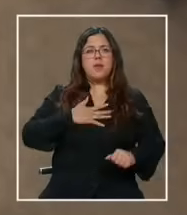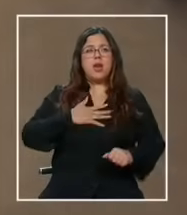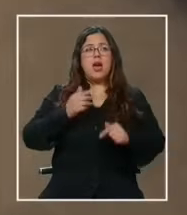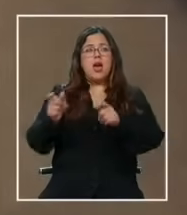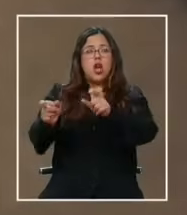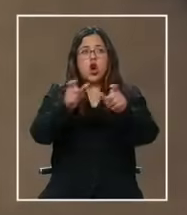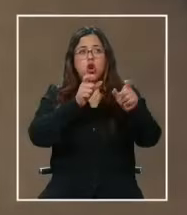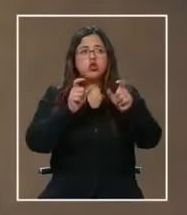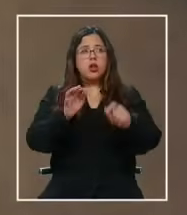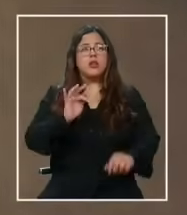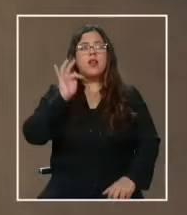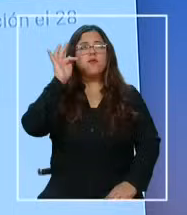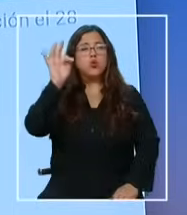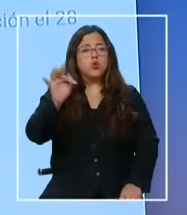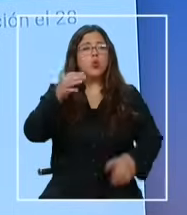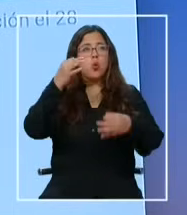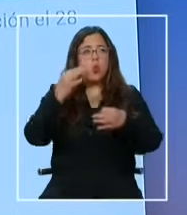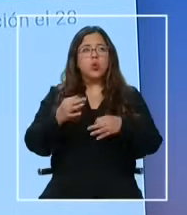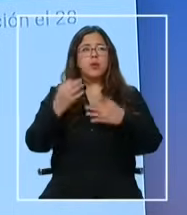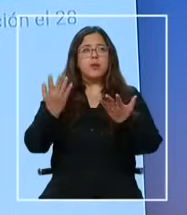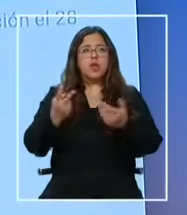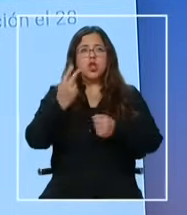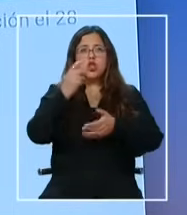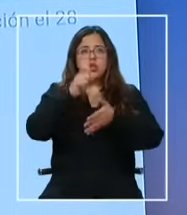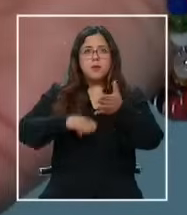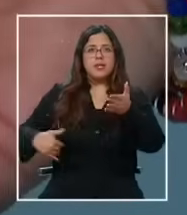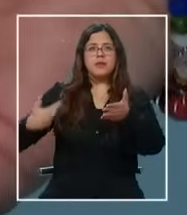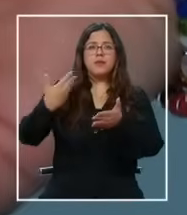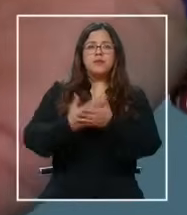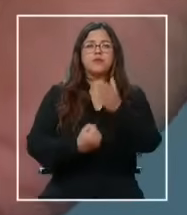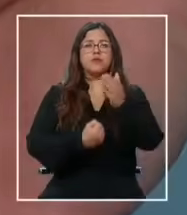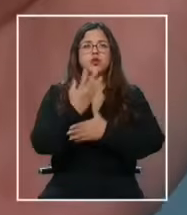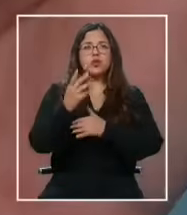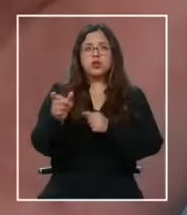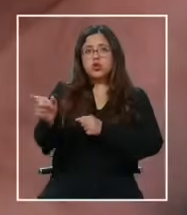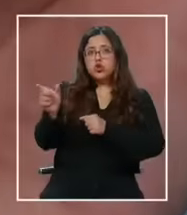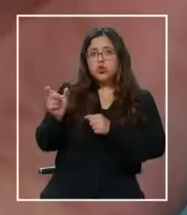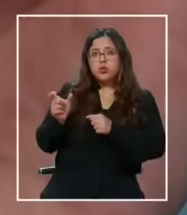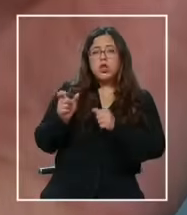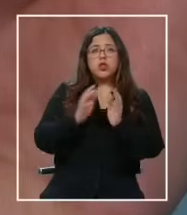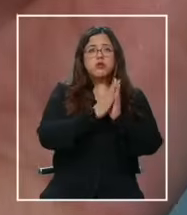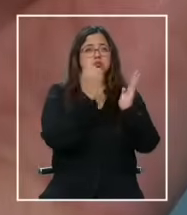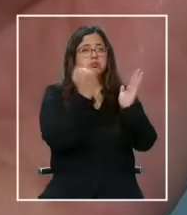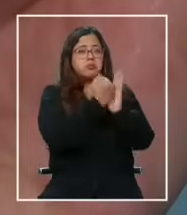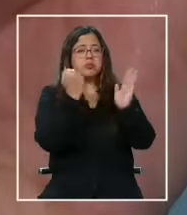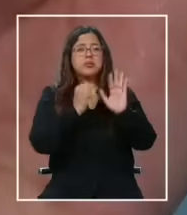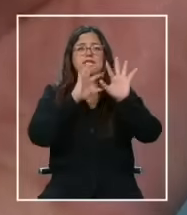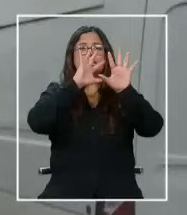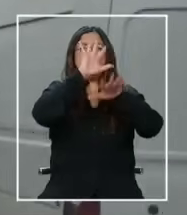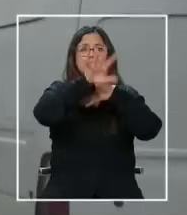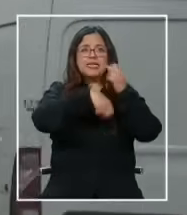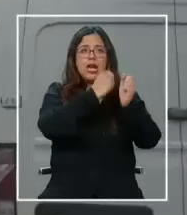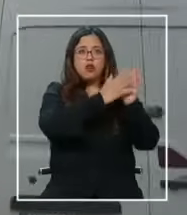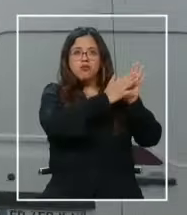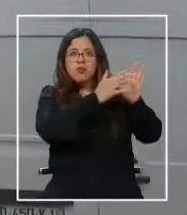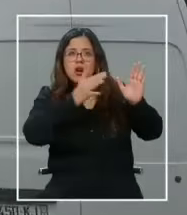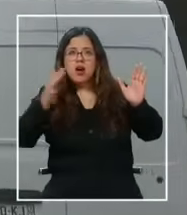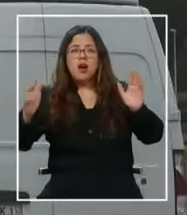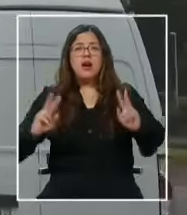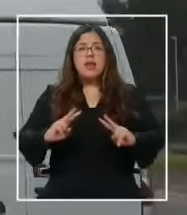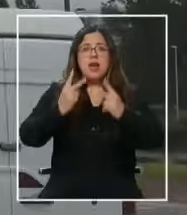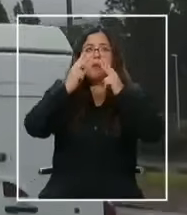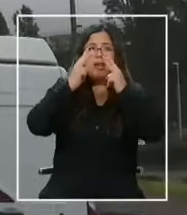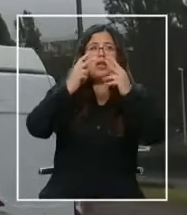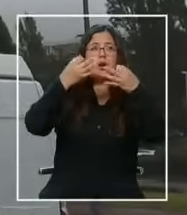el control del futuro desarrollado los últimos 12 meses nuevos documentos que tendrán vigencia de 10 años y en París